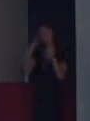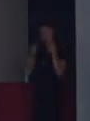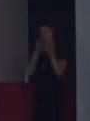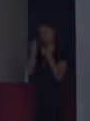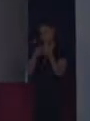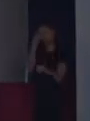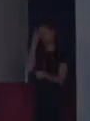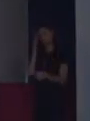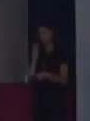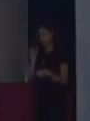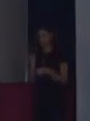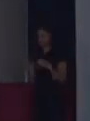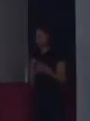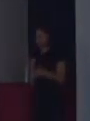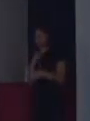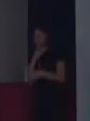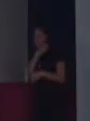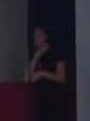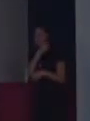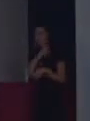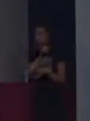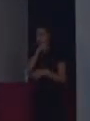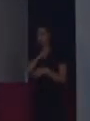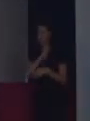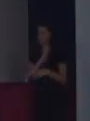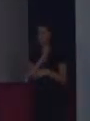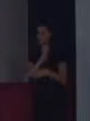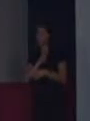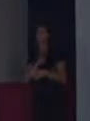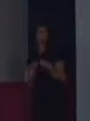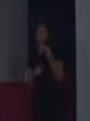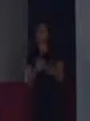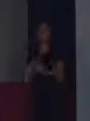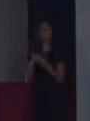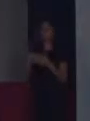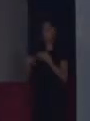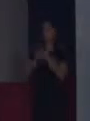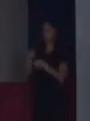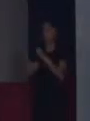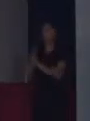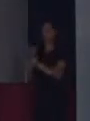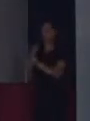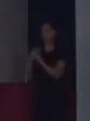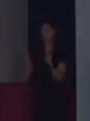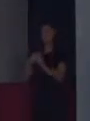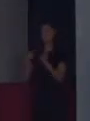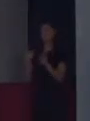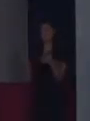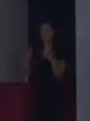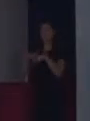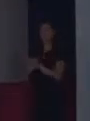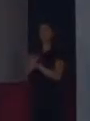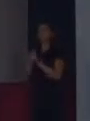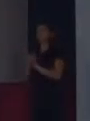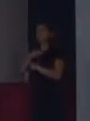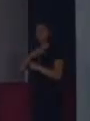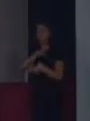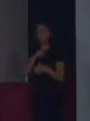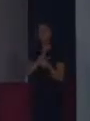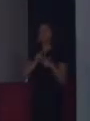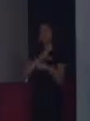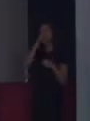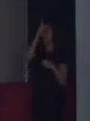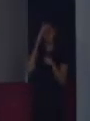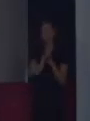proyecto de 721 lo está haciendo, que ha sido un proceso de 1 año y medio que lleva integración social, que más o menos tiene que la localidad más alta